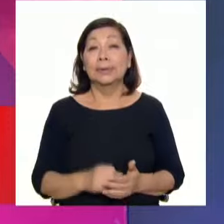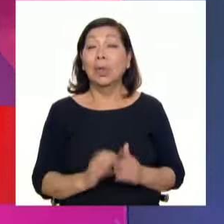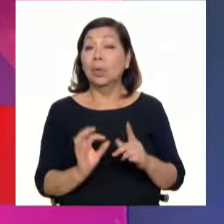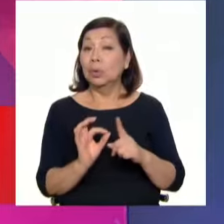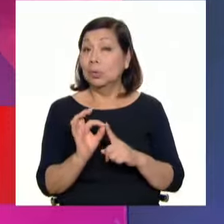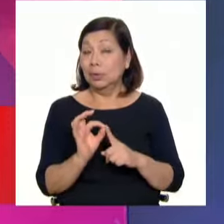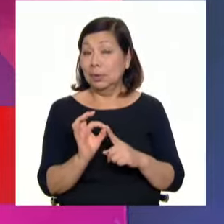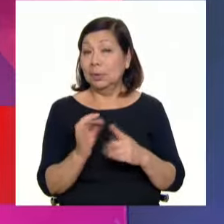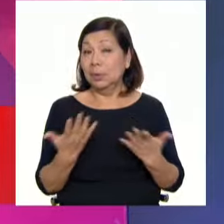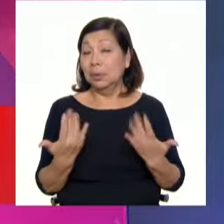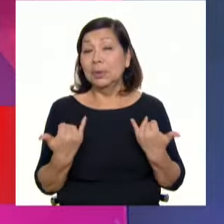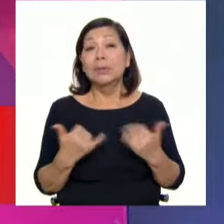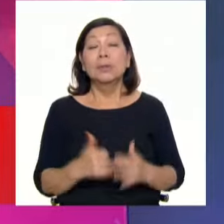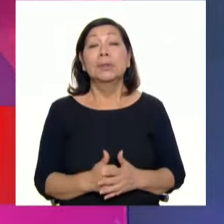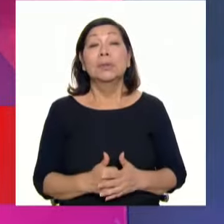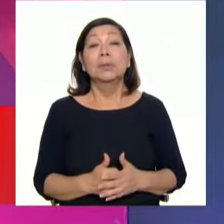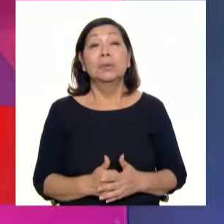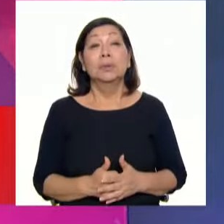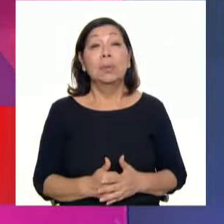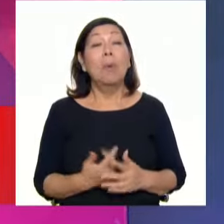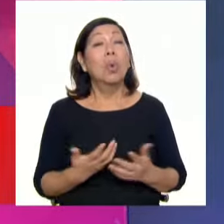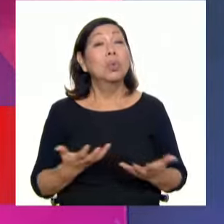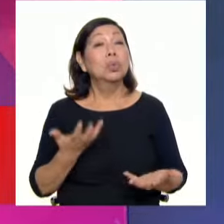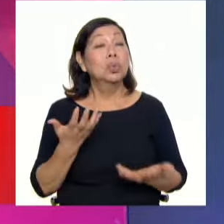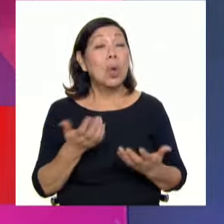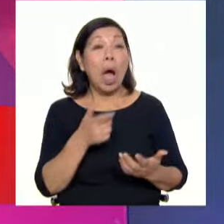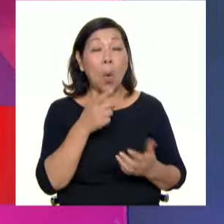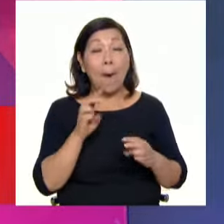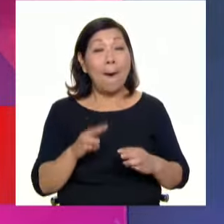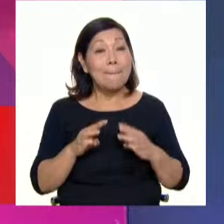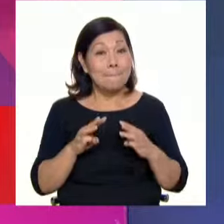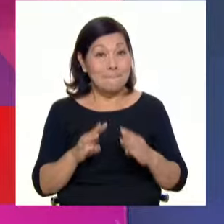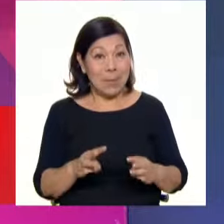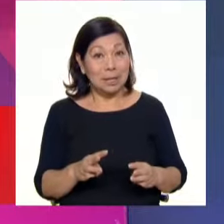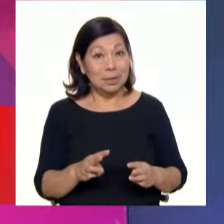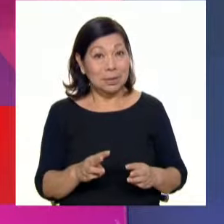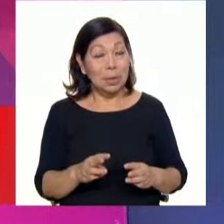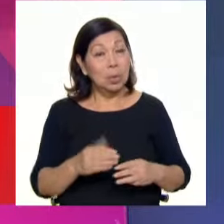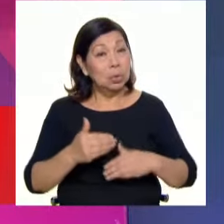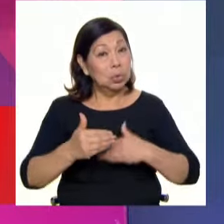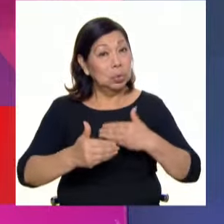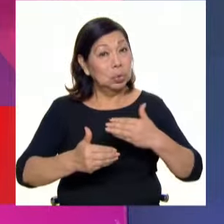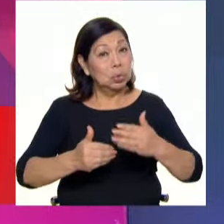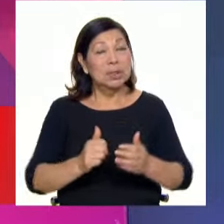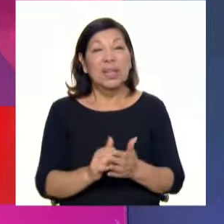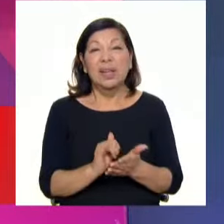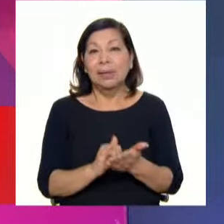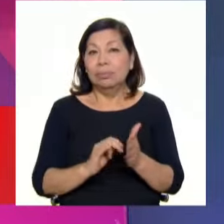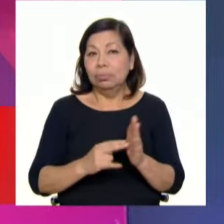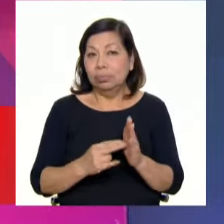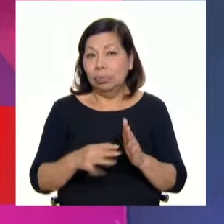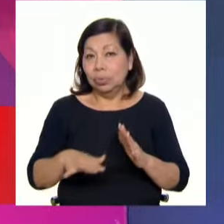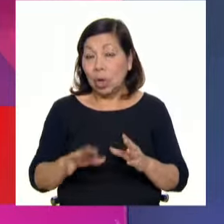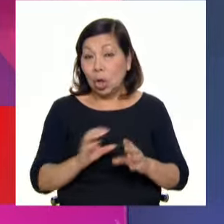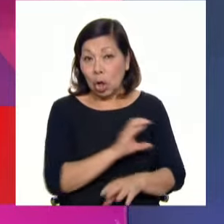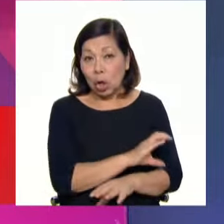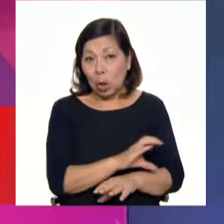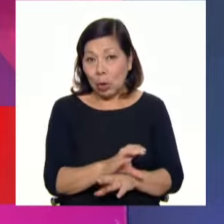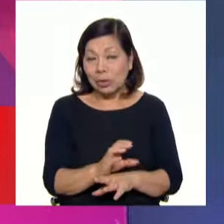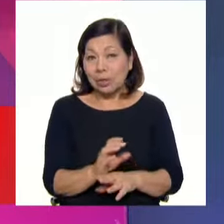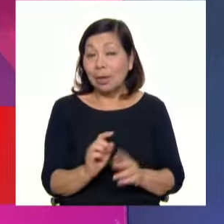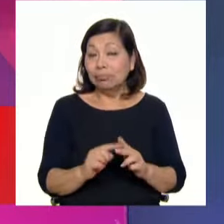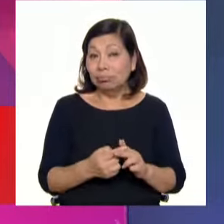altas temperaturas que estamos teniendo son debido al calentamiento del agua de mar. Recuerden que todavía continuamos con lo que es el fenómeno del Niño costero.